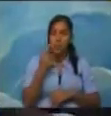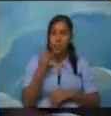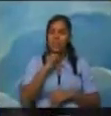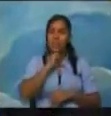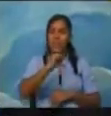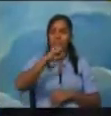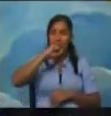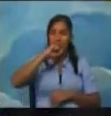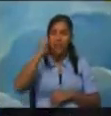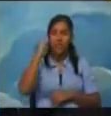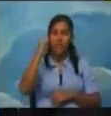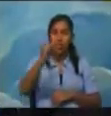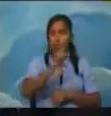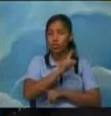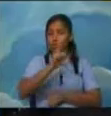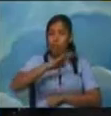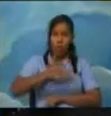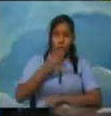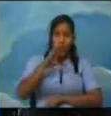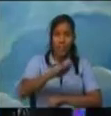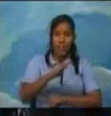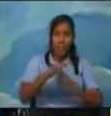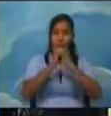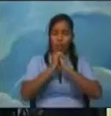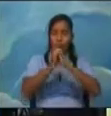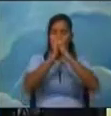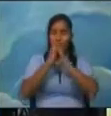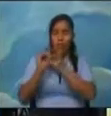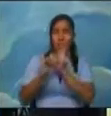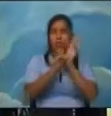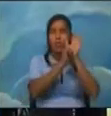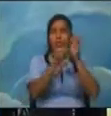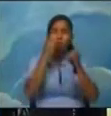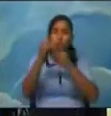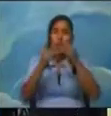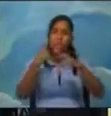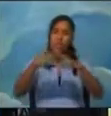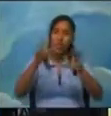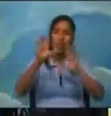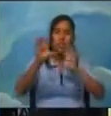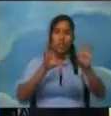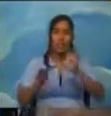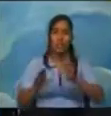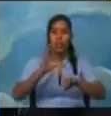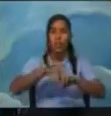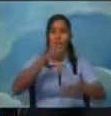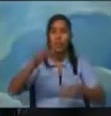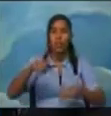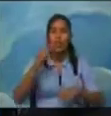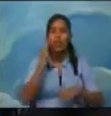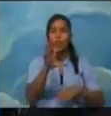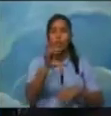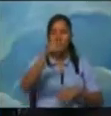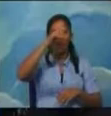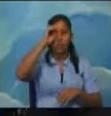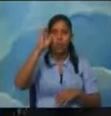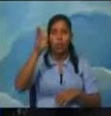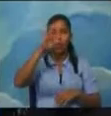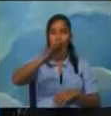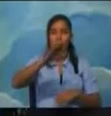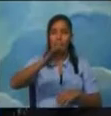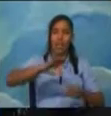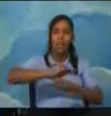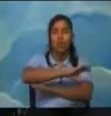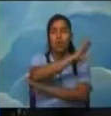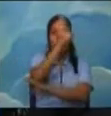celoso. No deben estar adorando imágenes como hacen otras naciones, porque Jehová tu Dios está en los